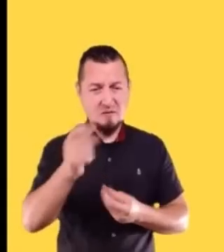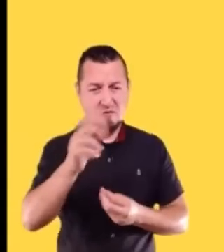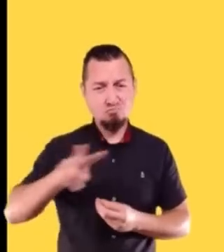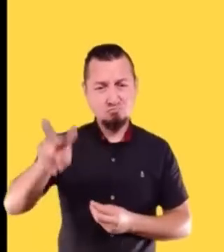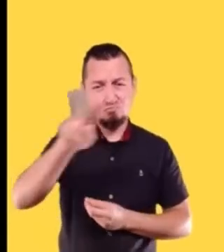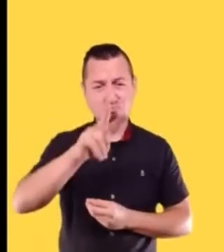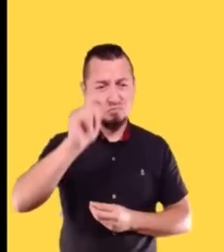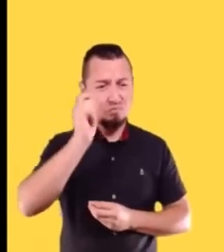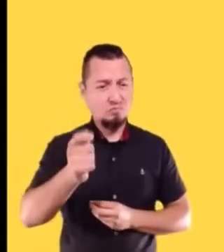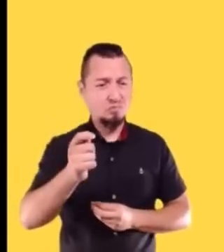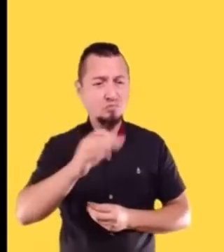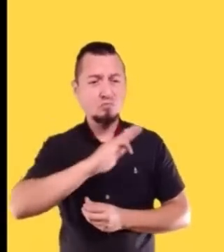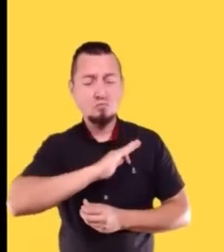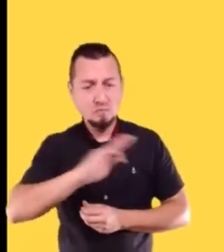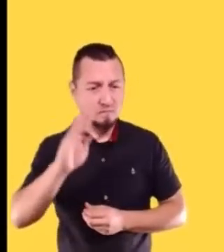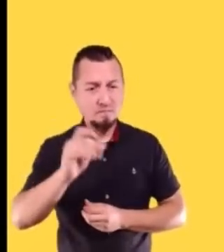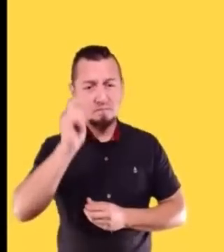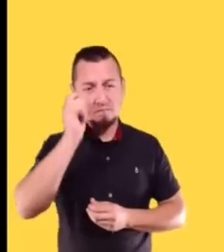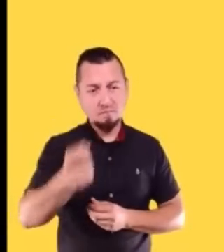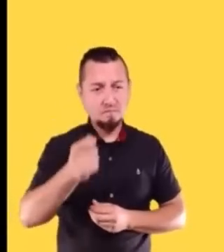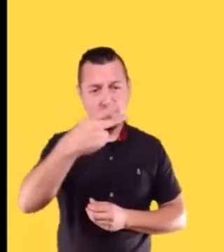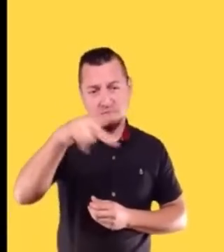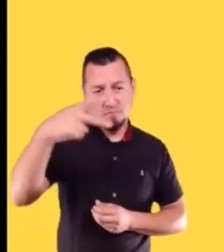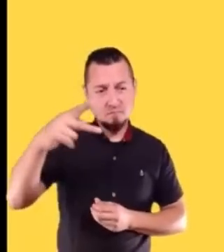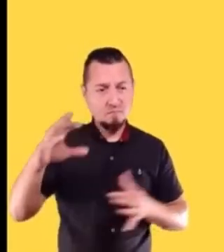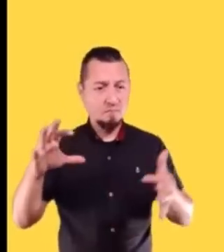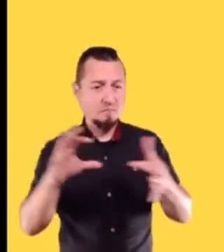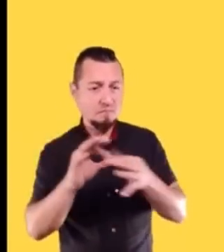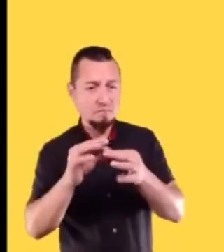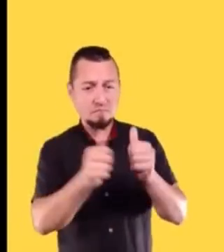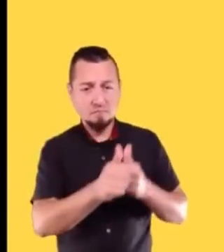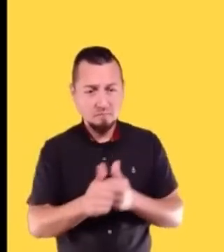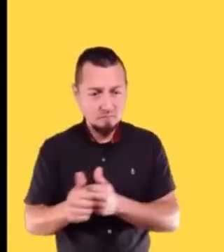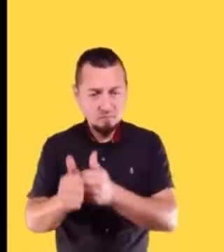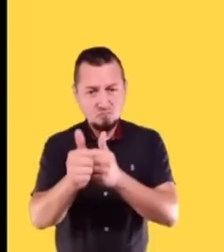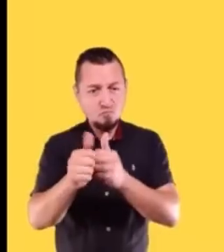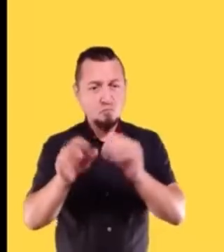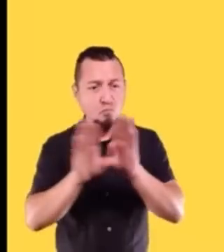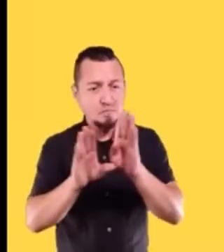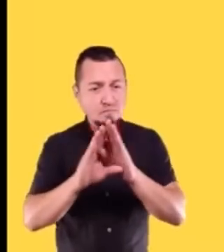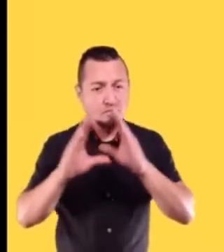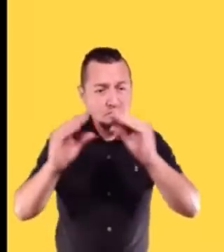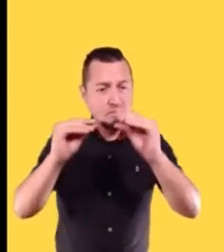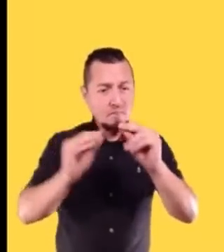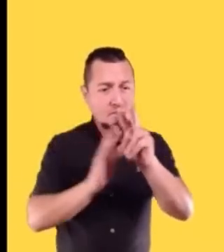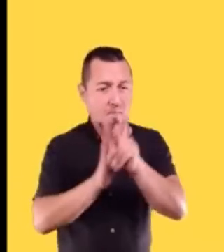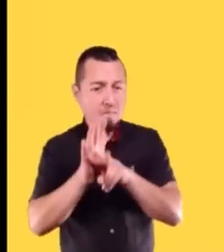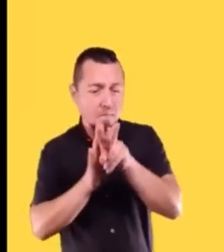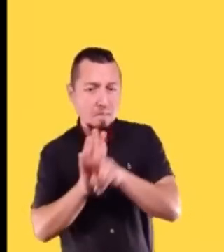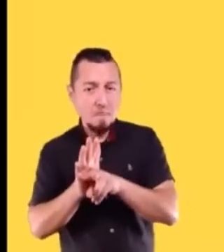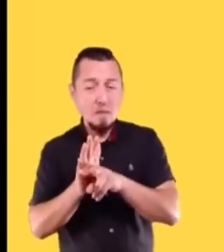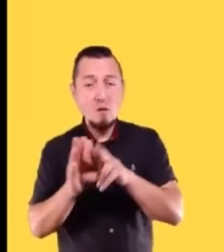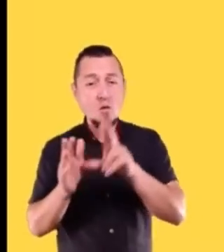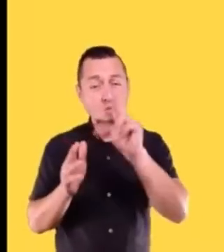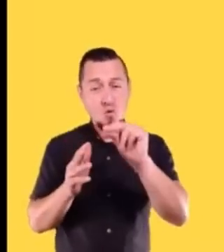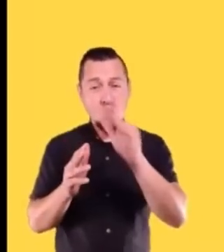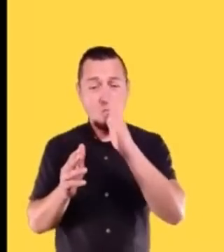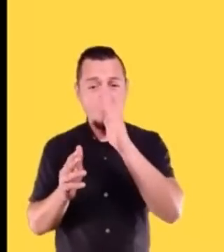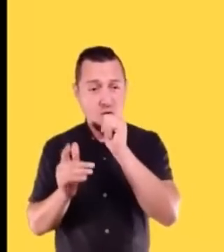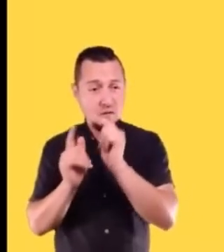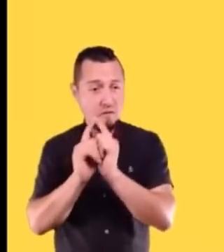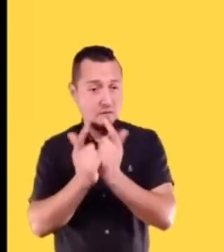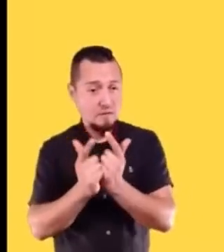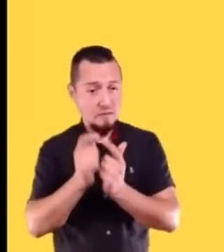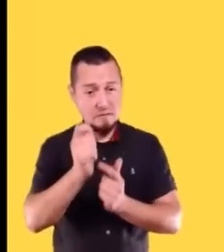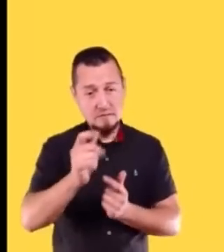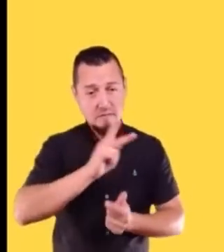posibilidad de darles una guía a los maestros, de tal manera que si los libros no se pudieran utilizar, dejen bajar un poco el